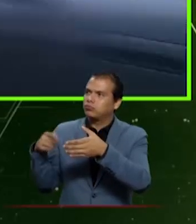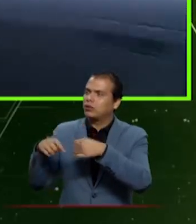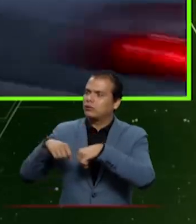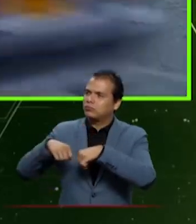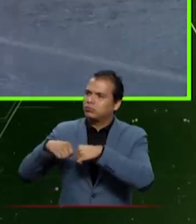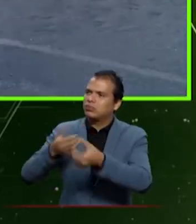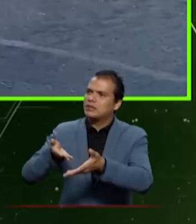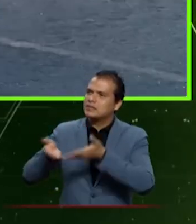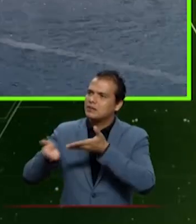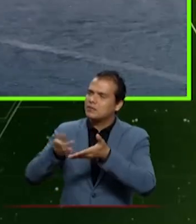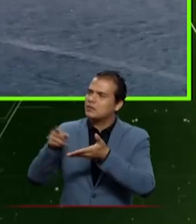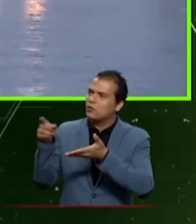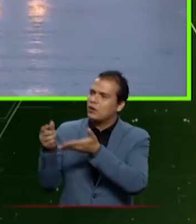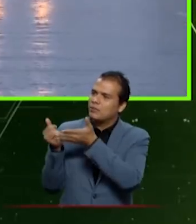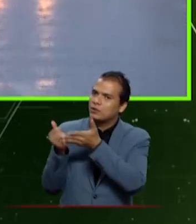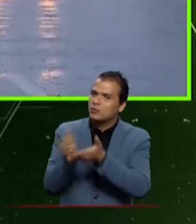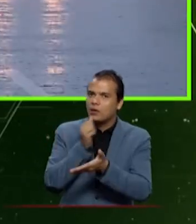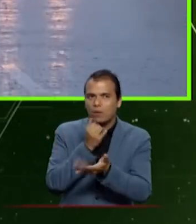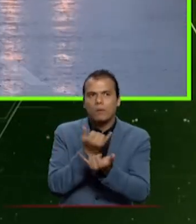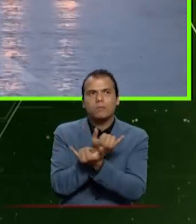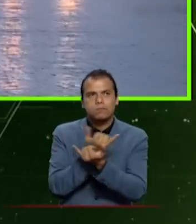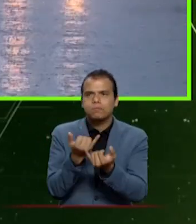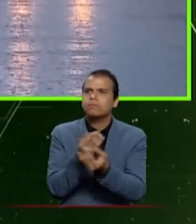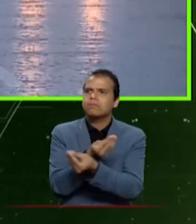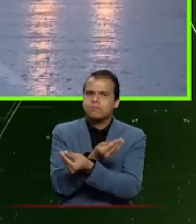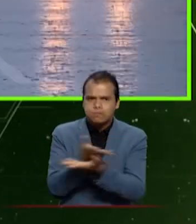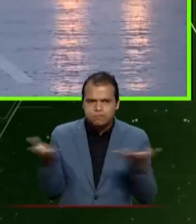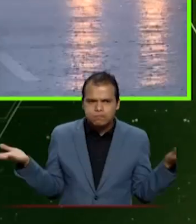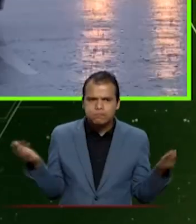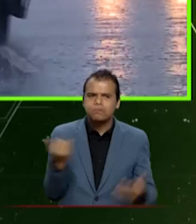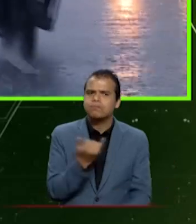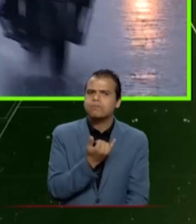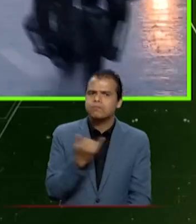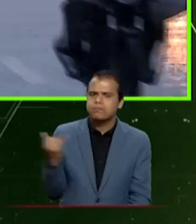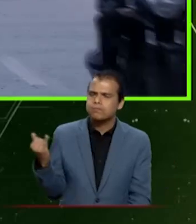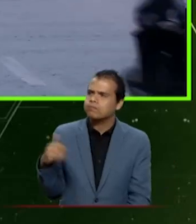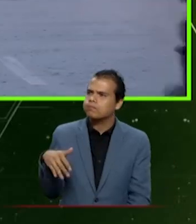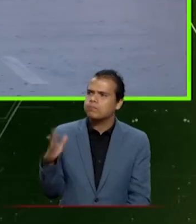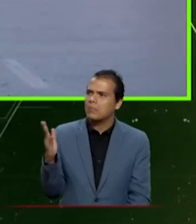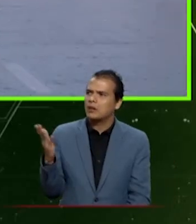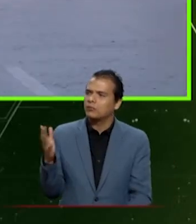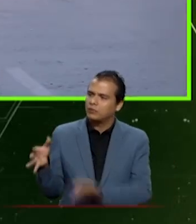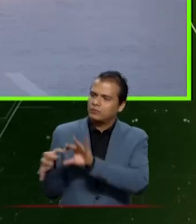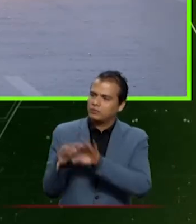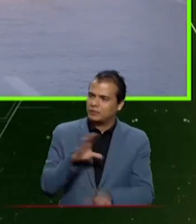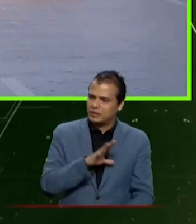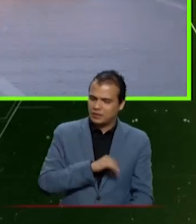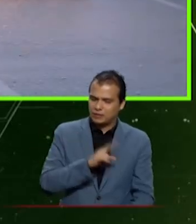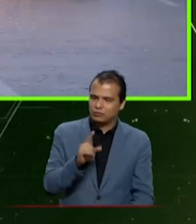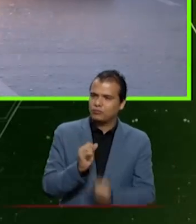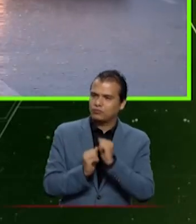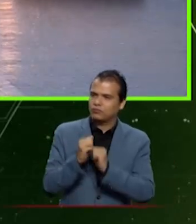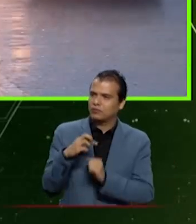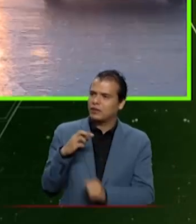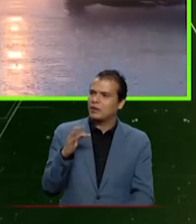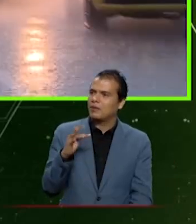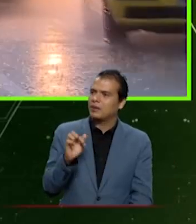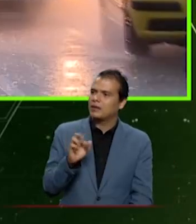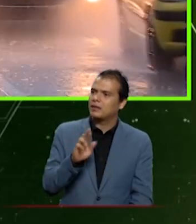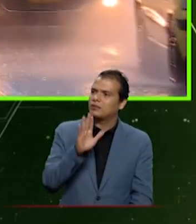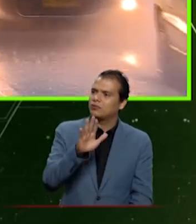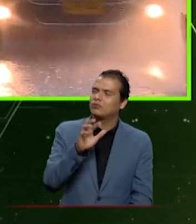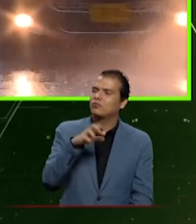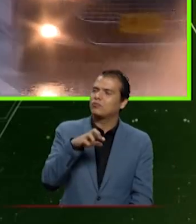seca brindándonos agua permanentemente a la altura de Puerto mallarino para el caso de Cali Cómo es el manejo ahora en el